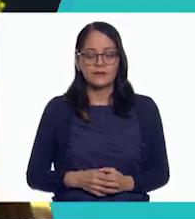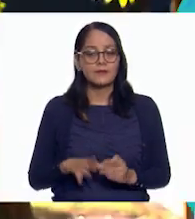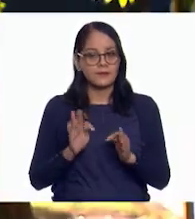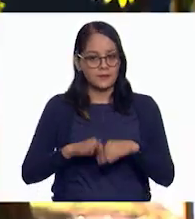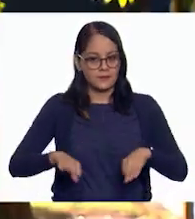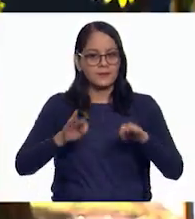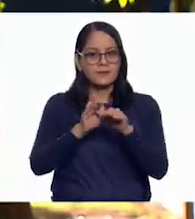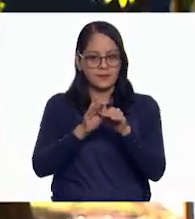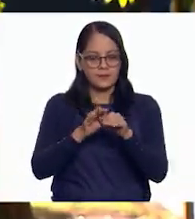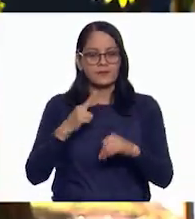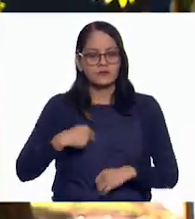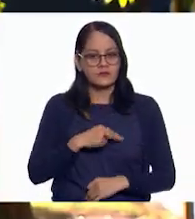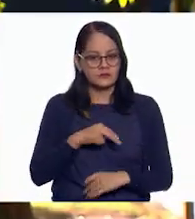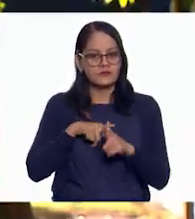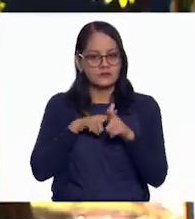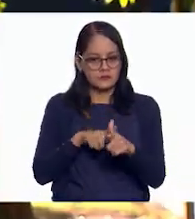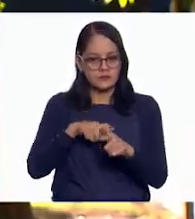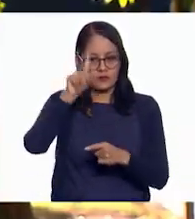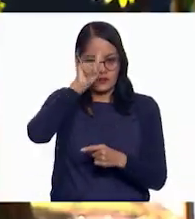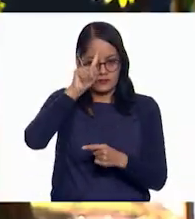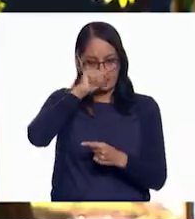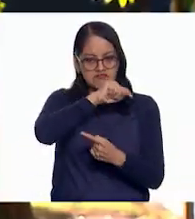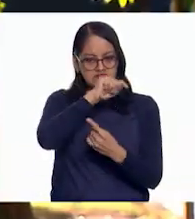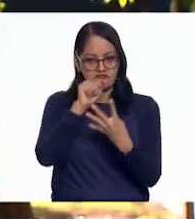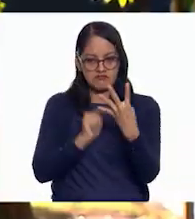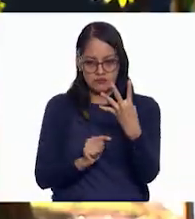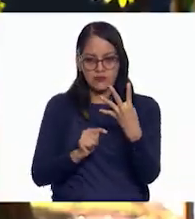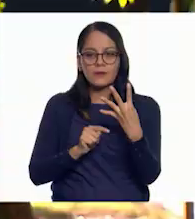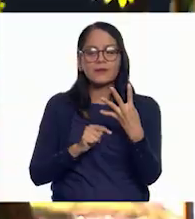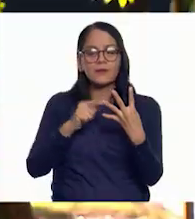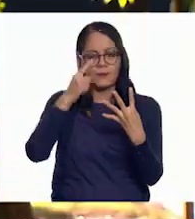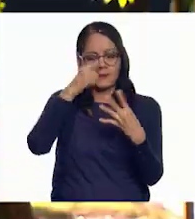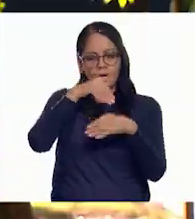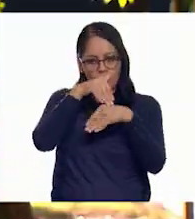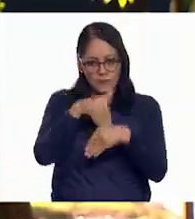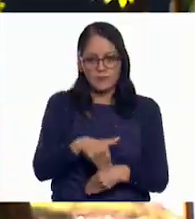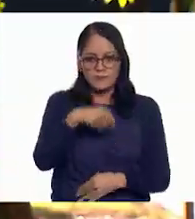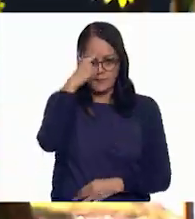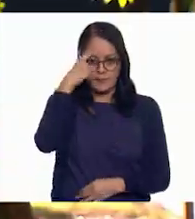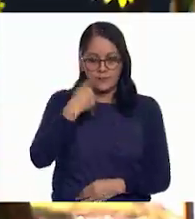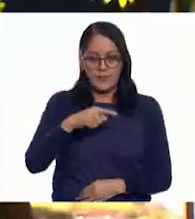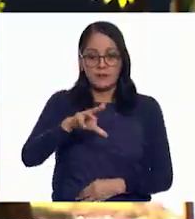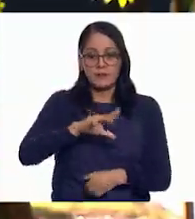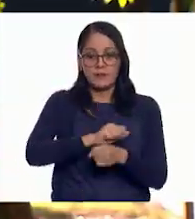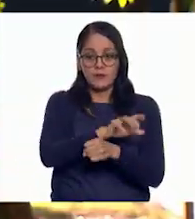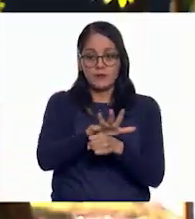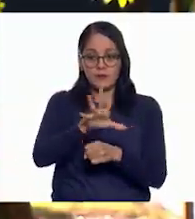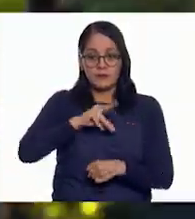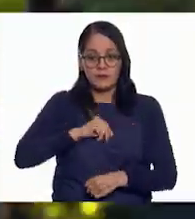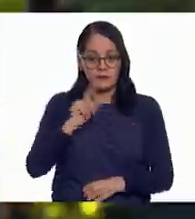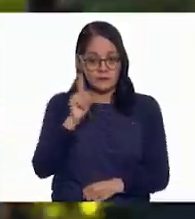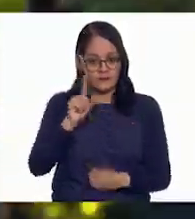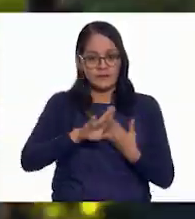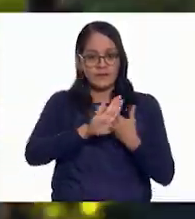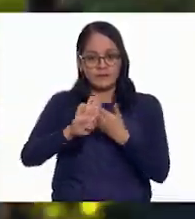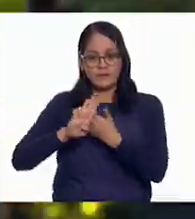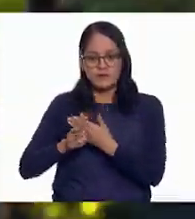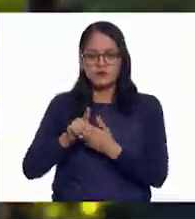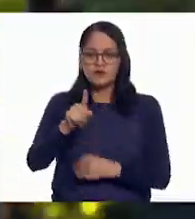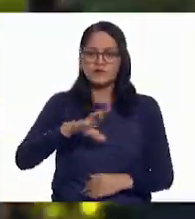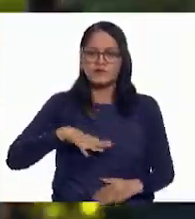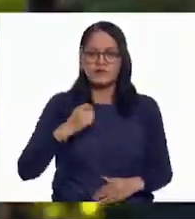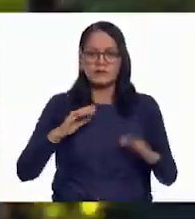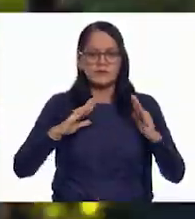Es muy importante continuar con las recomendaciones para evitar contagios de COVID. Trata de